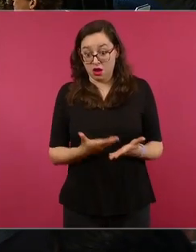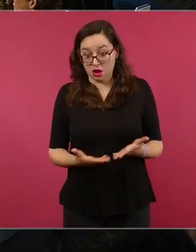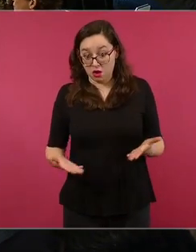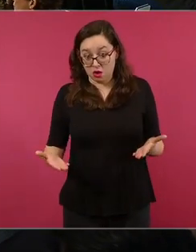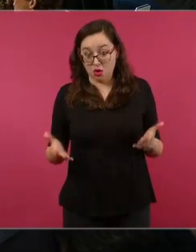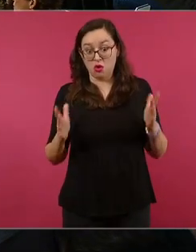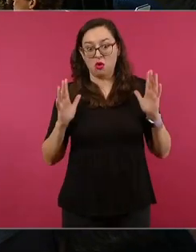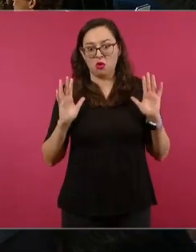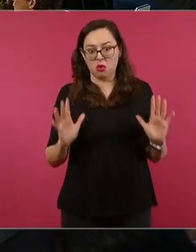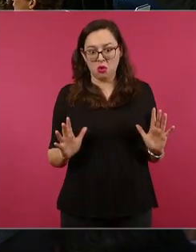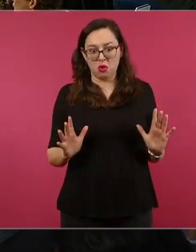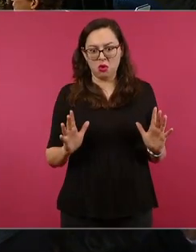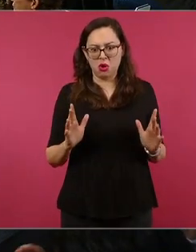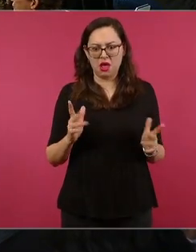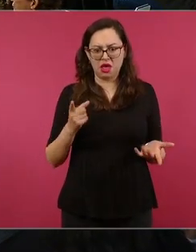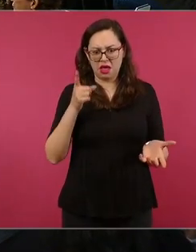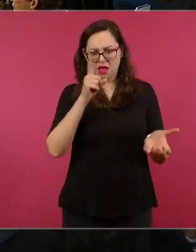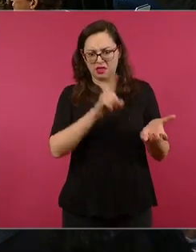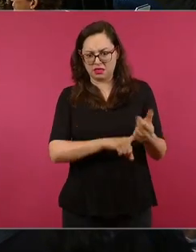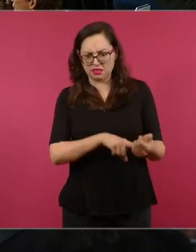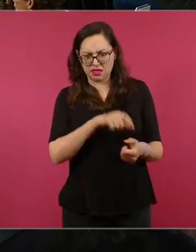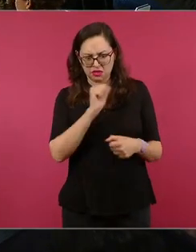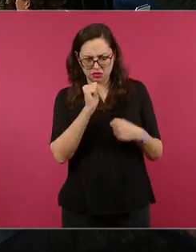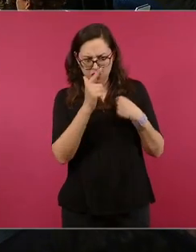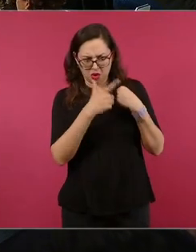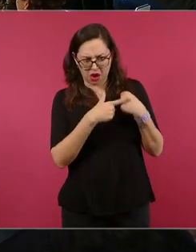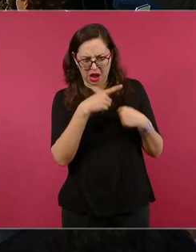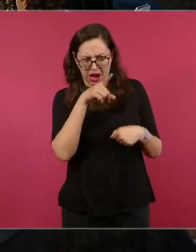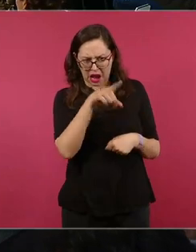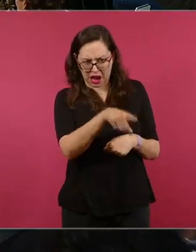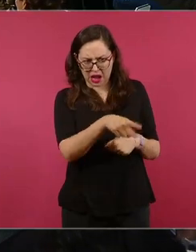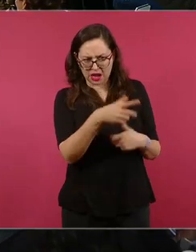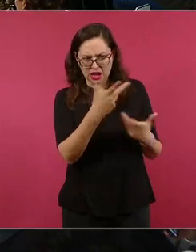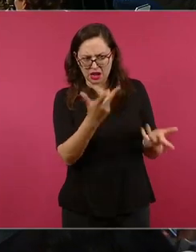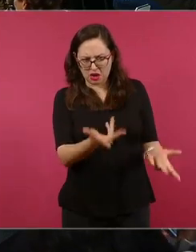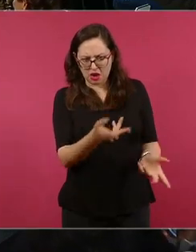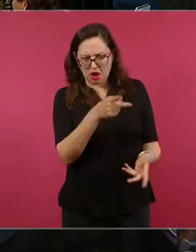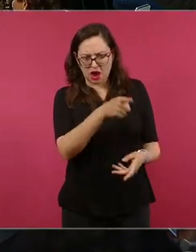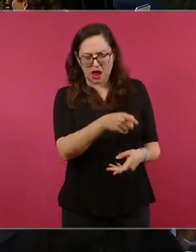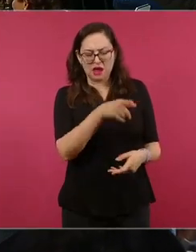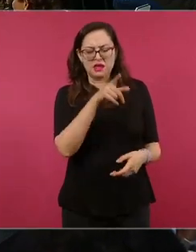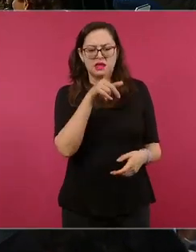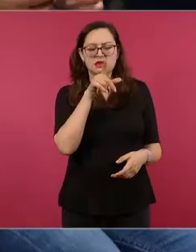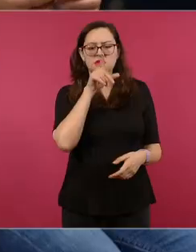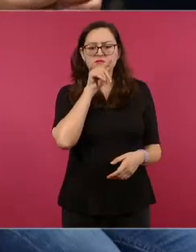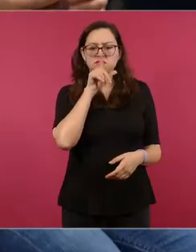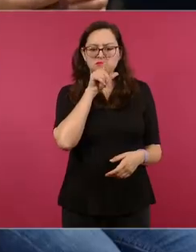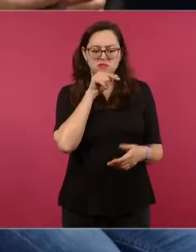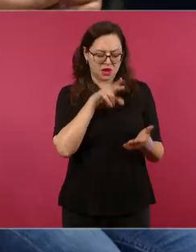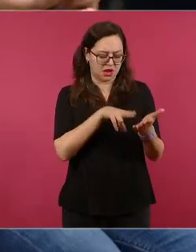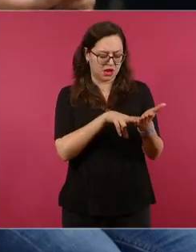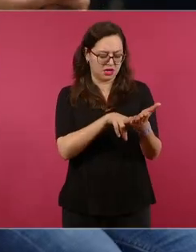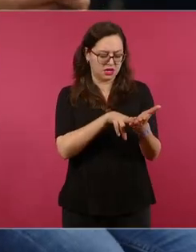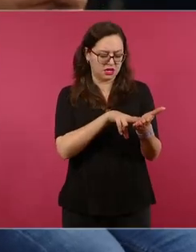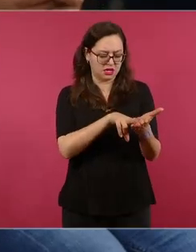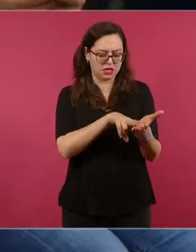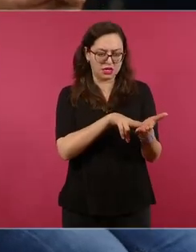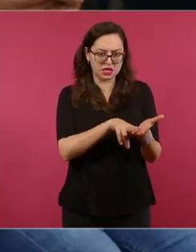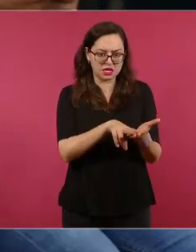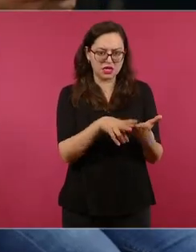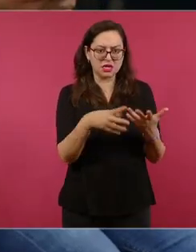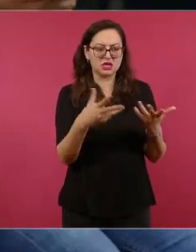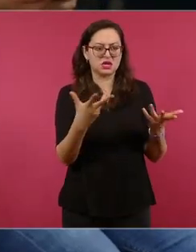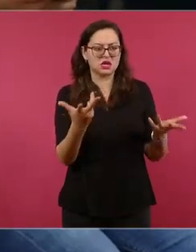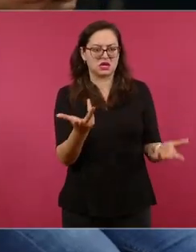visto inmolar una gallina negra en el hoyo cavado previamente donde se levantará el palo, como aseguran algunos cronistas que esto se